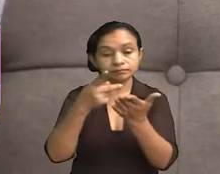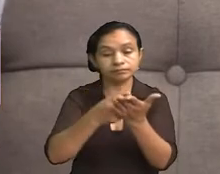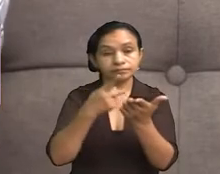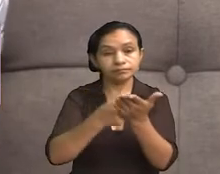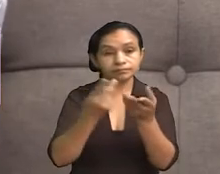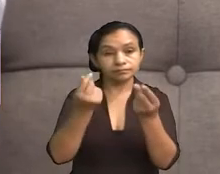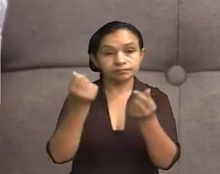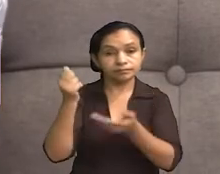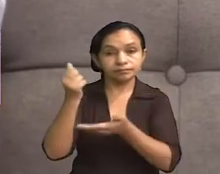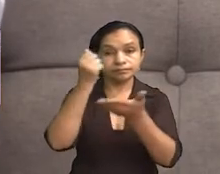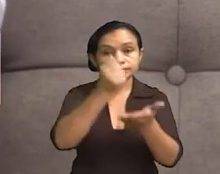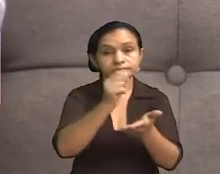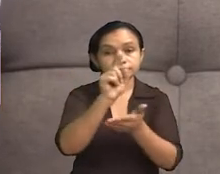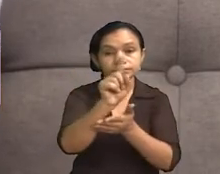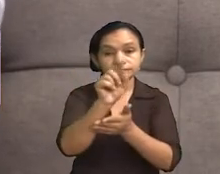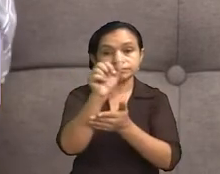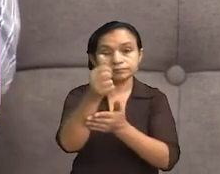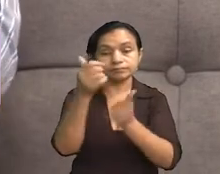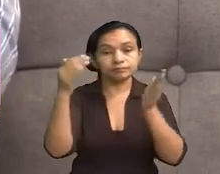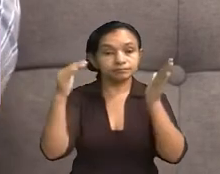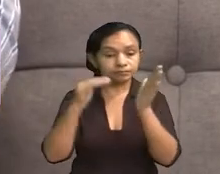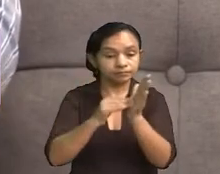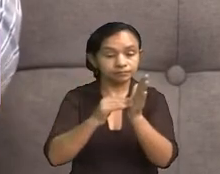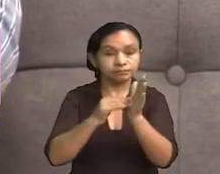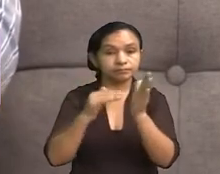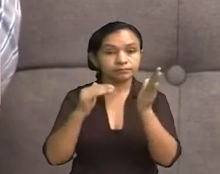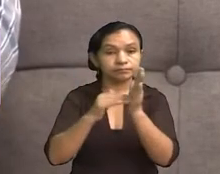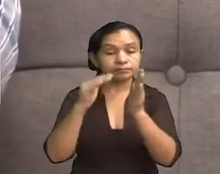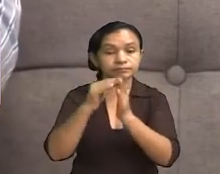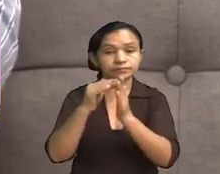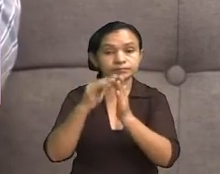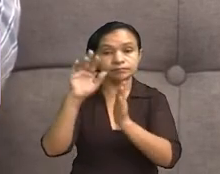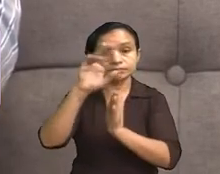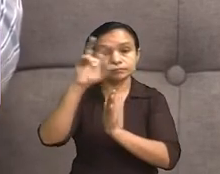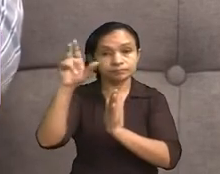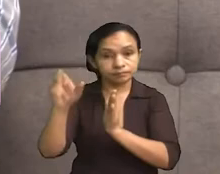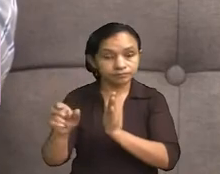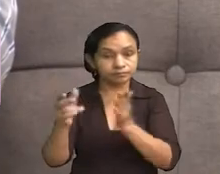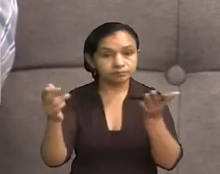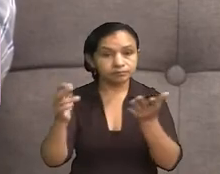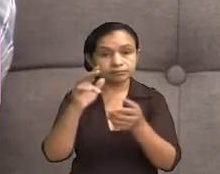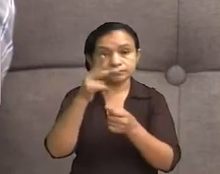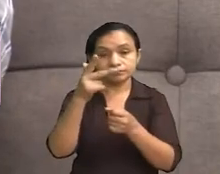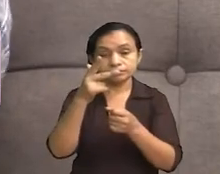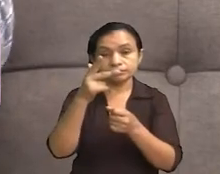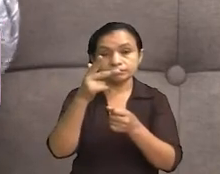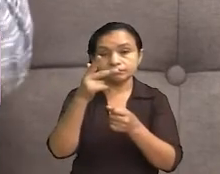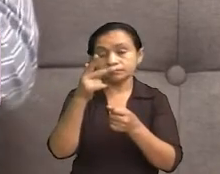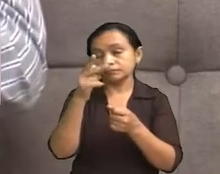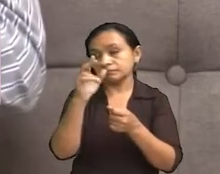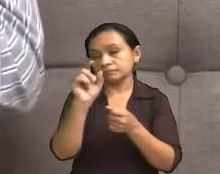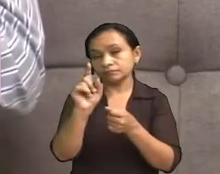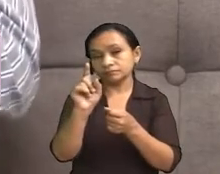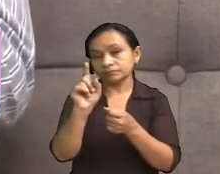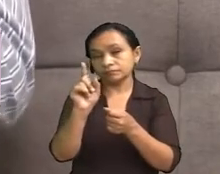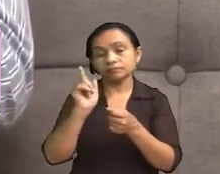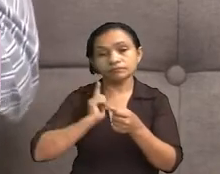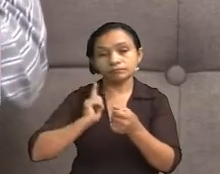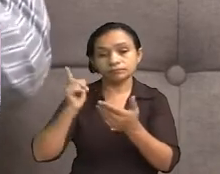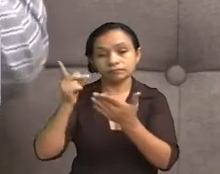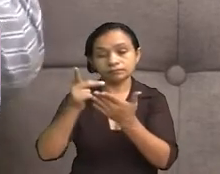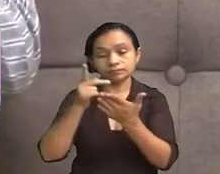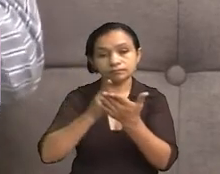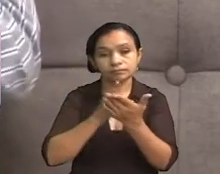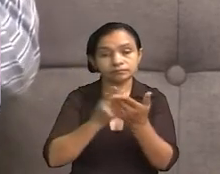de salud de este año es de 16 mil millones de Córdoba. Okay, sí. Era de los 81 más o menos, que es el presupuesto,